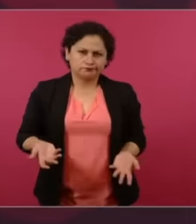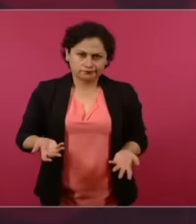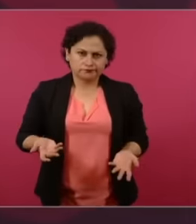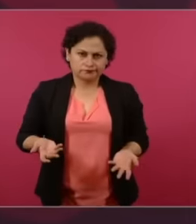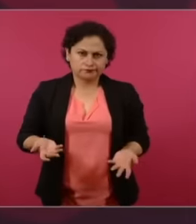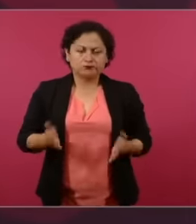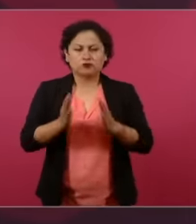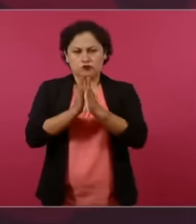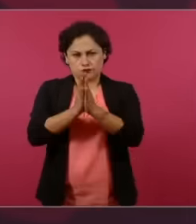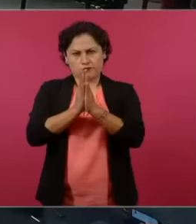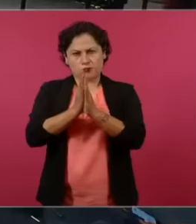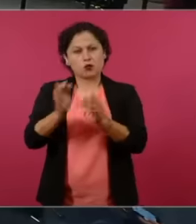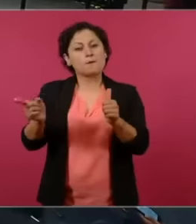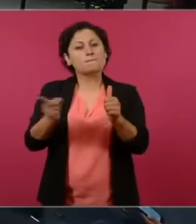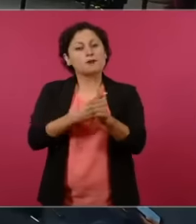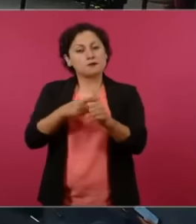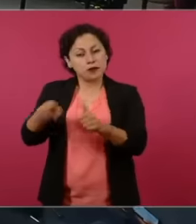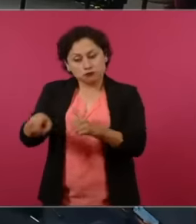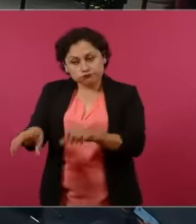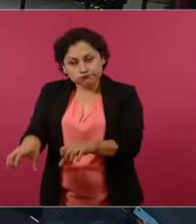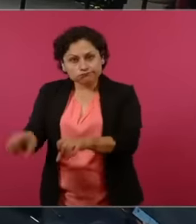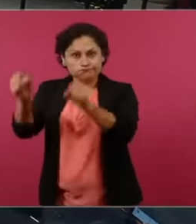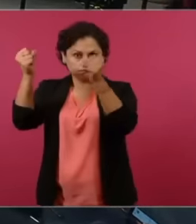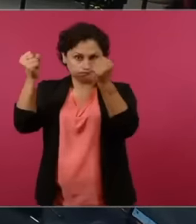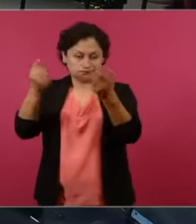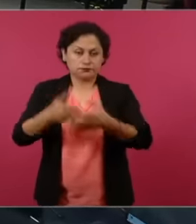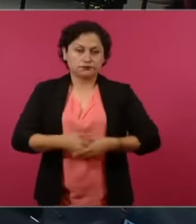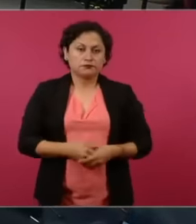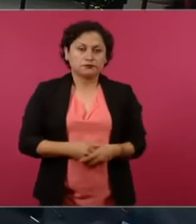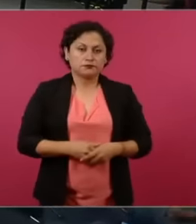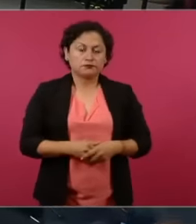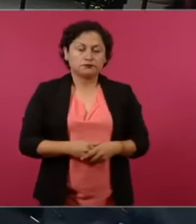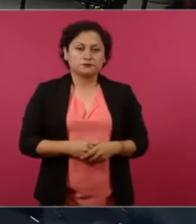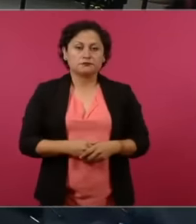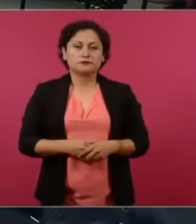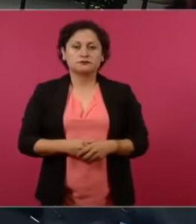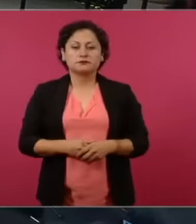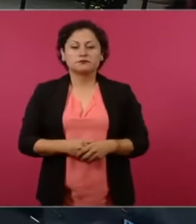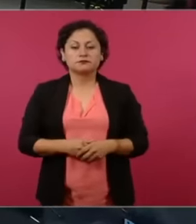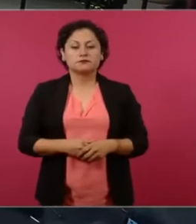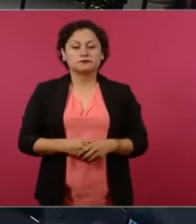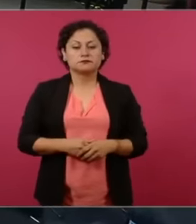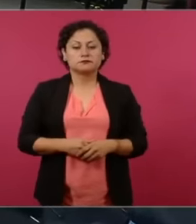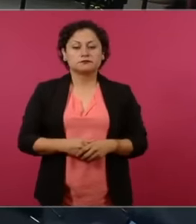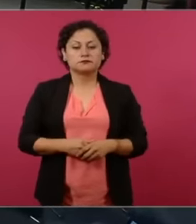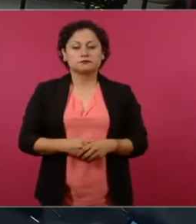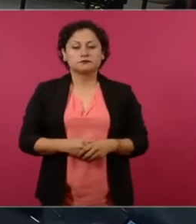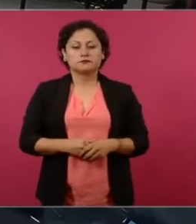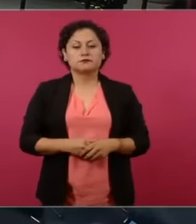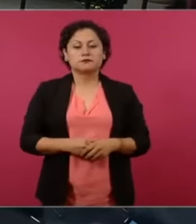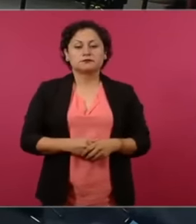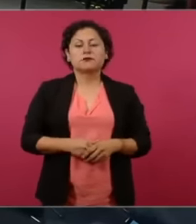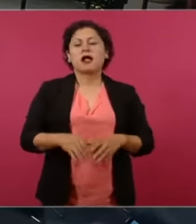primero, lo primero. ¿Y lo de la Guardia Nacional, lo de los videos de que entraron a la...